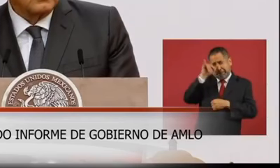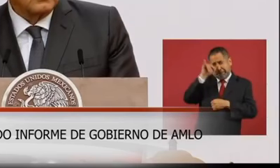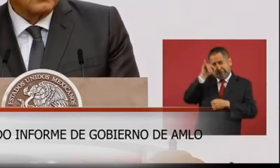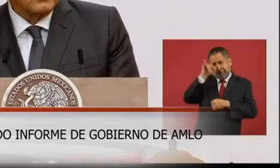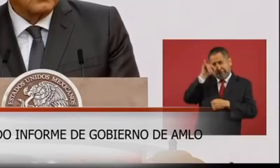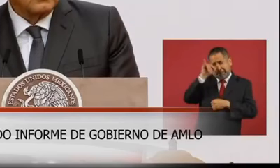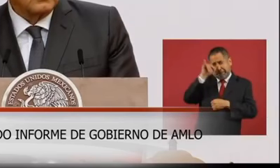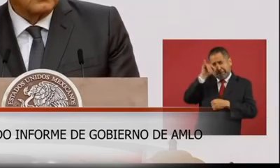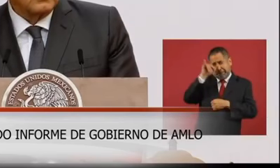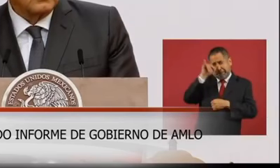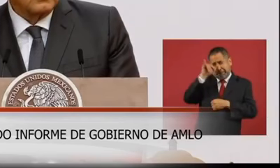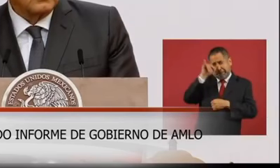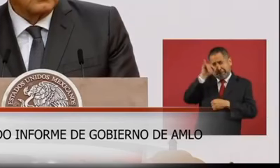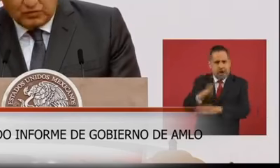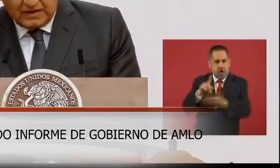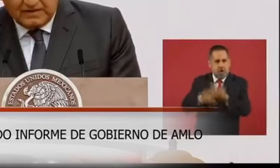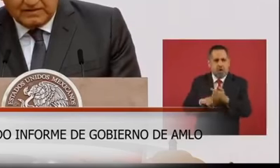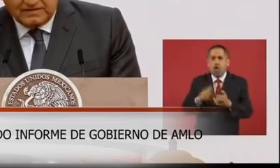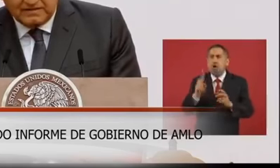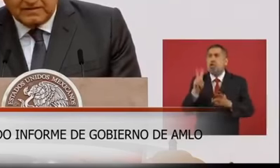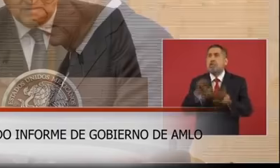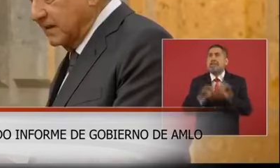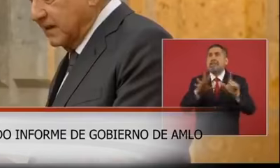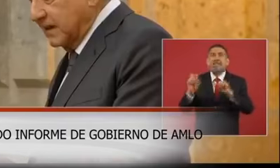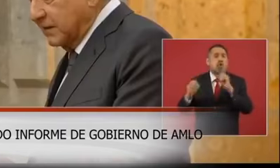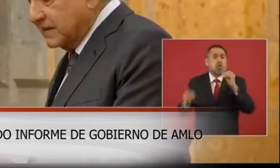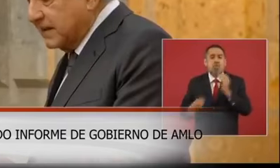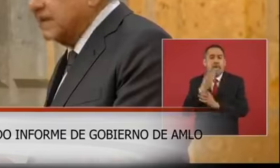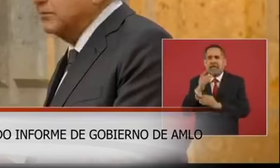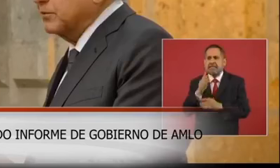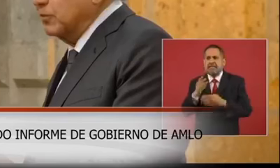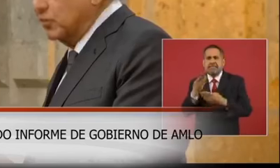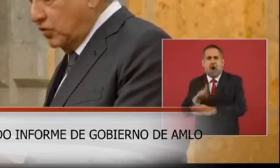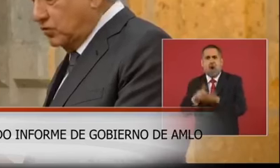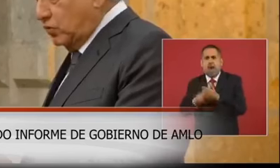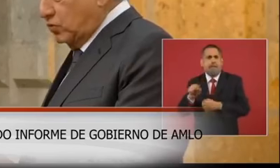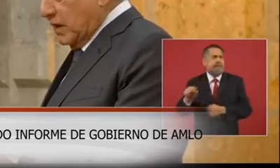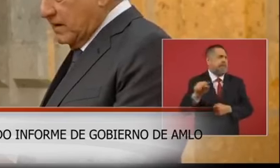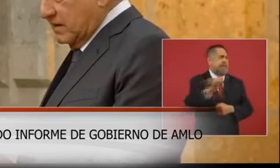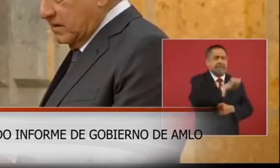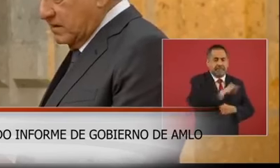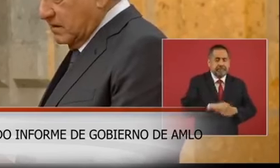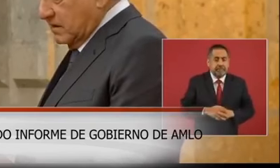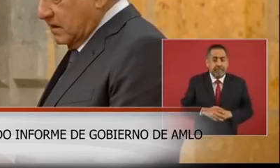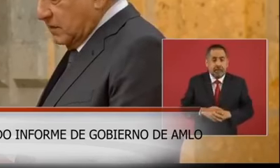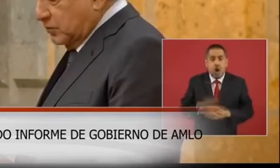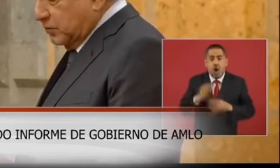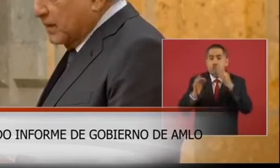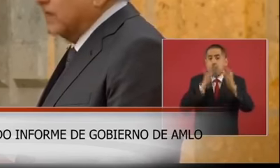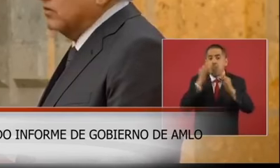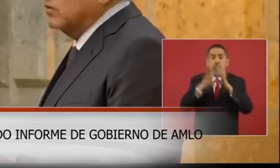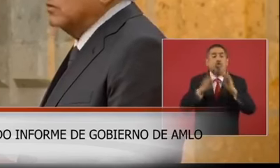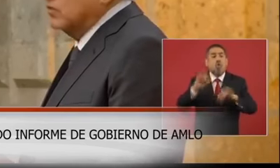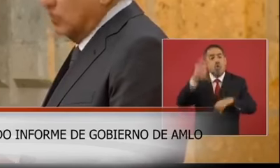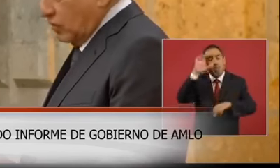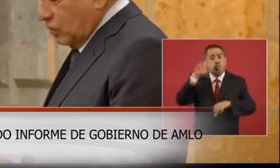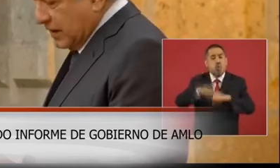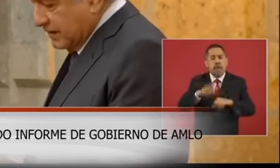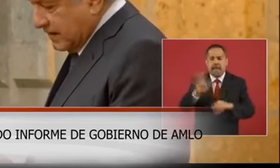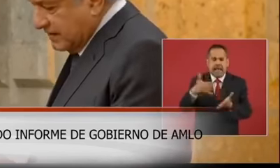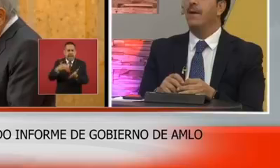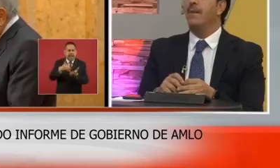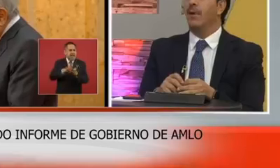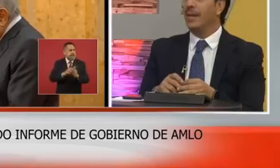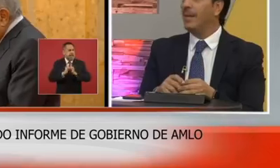108 mil más o menos muertos oficialmente reconocidos, oficialmente, que son más, pero reconocidos